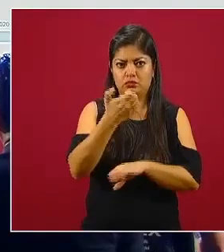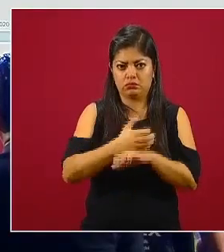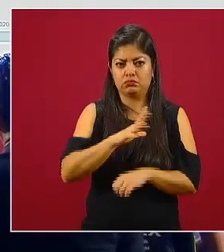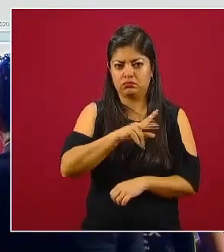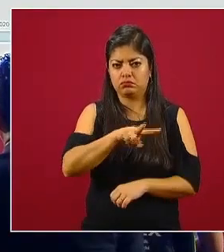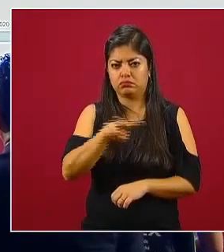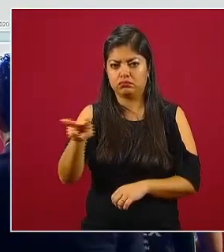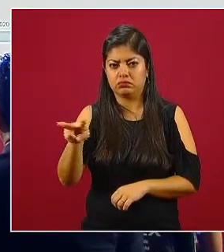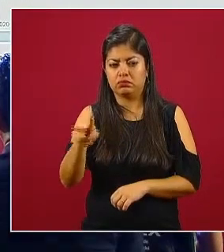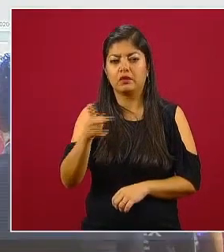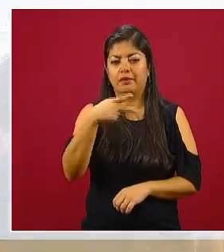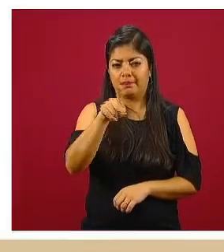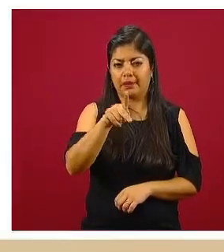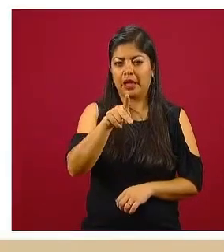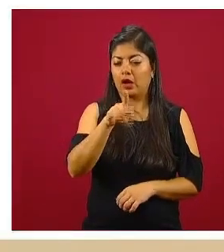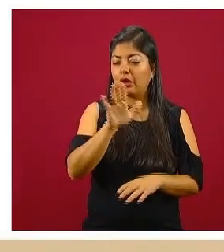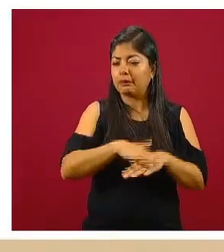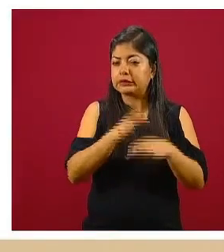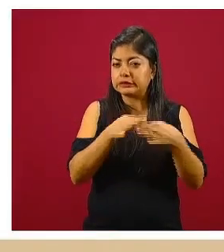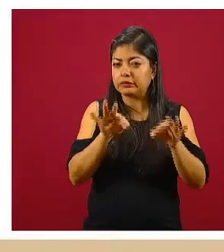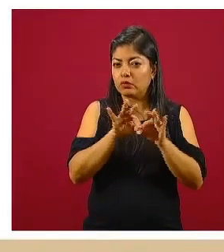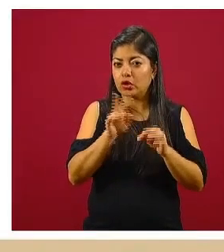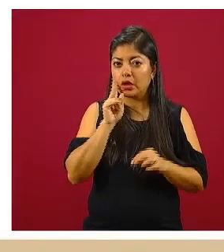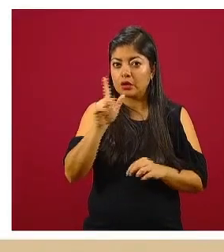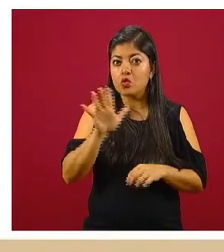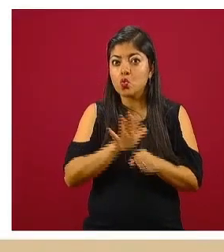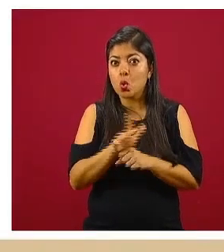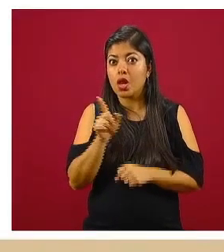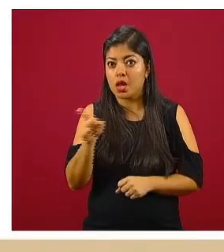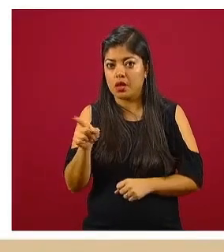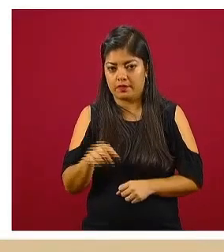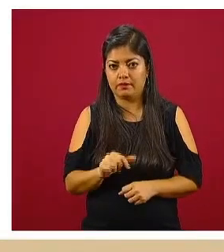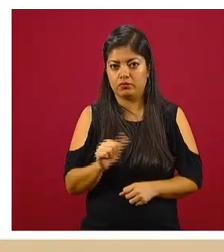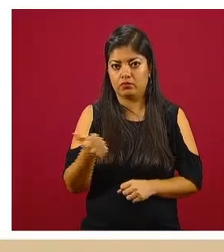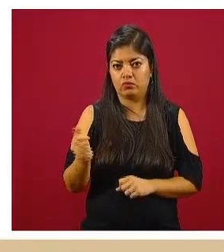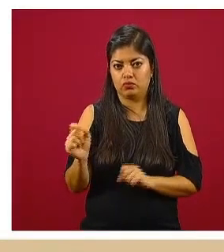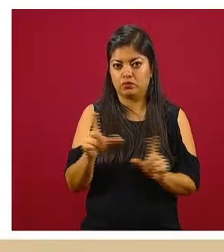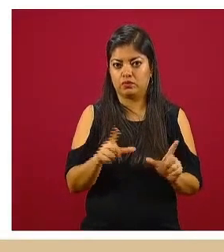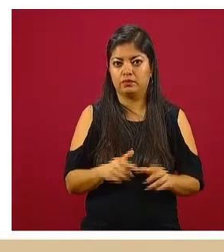pero los vamos a ir destacando de acuerdo a lo que ocurra. La siguiente.